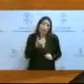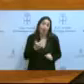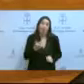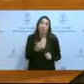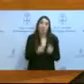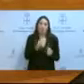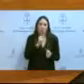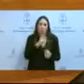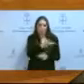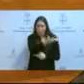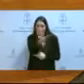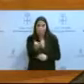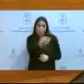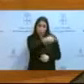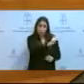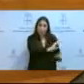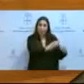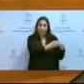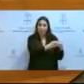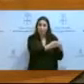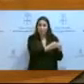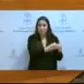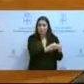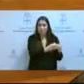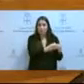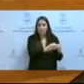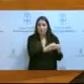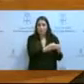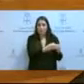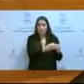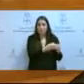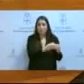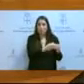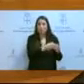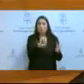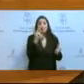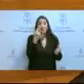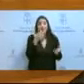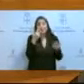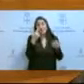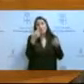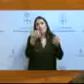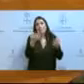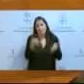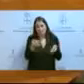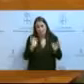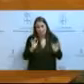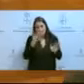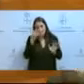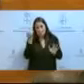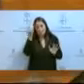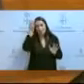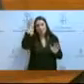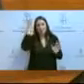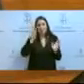de la Cámara, ustedes en primer lugar. Y a ver si es cierto que dejamos atrás esta